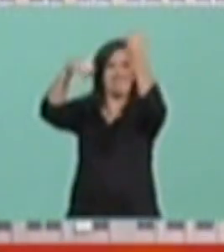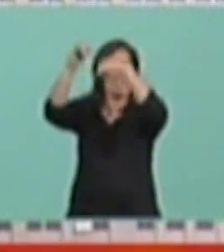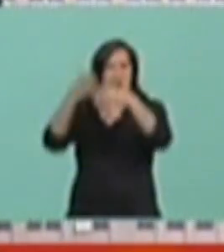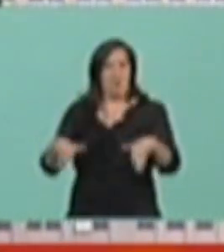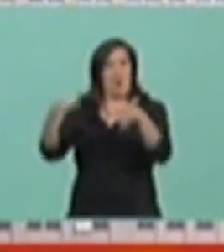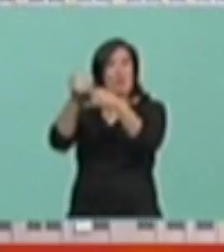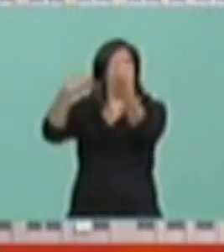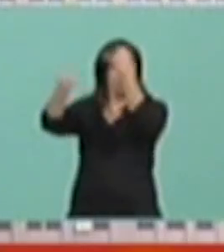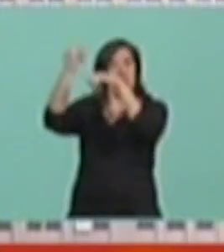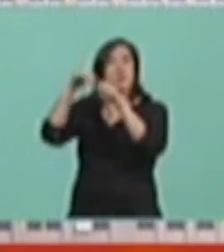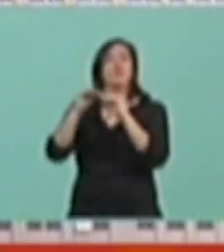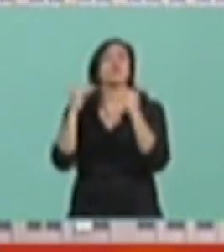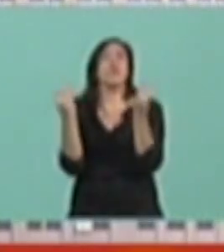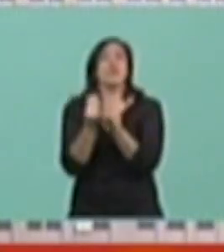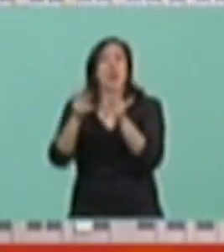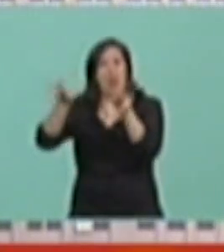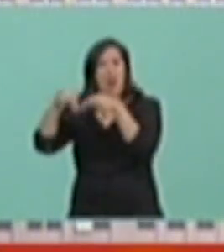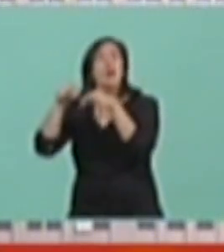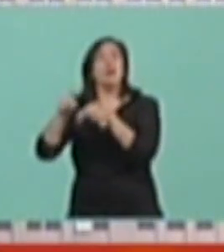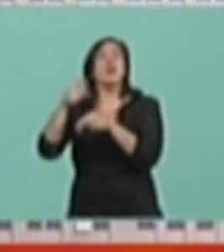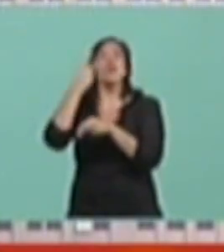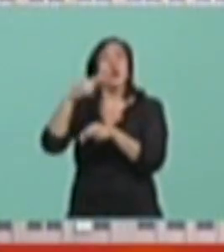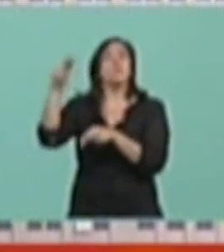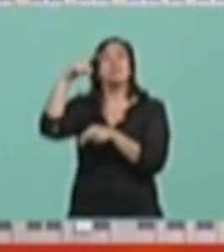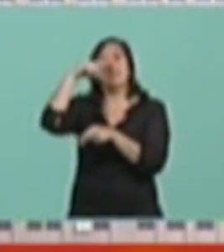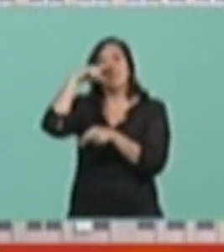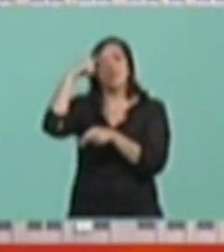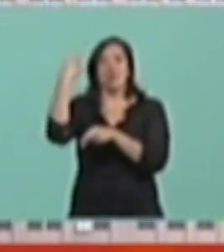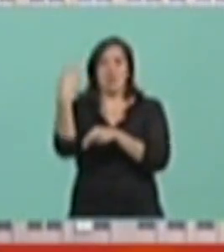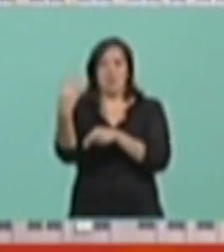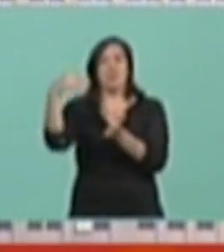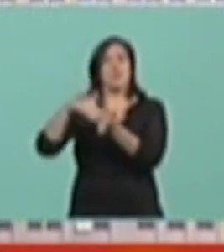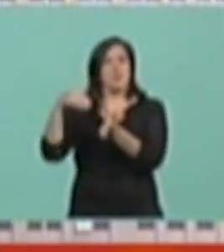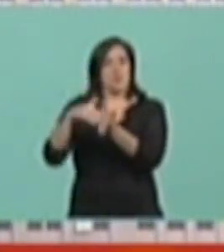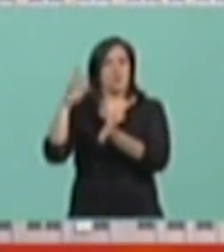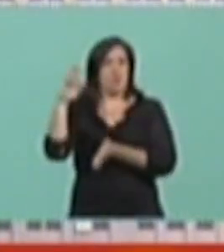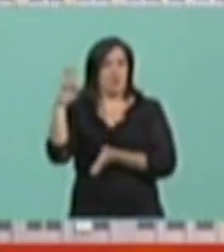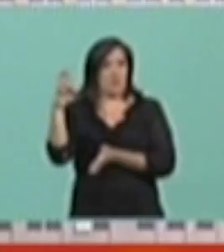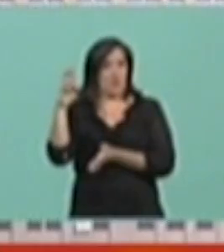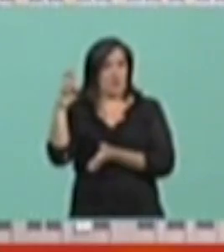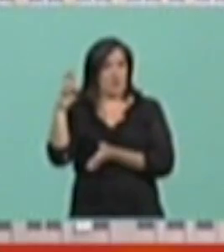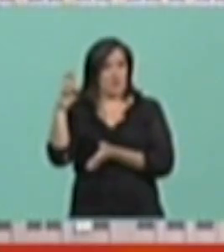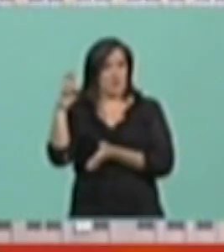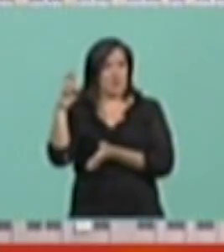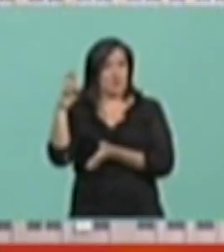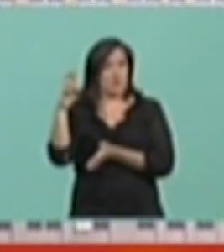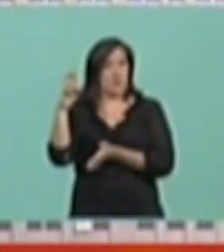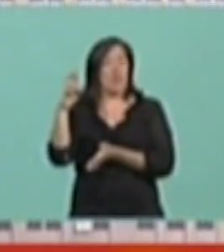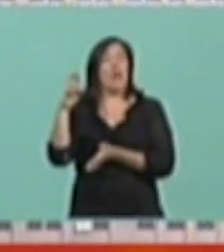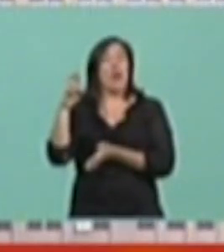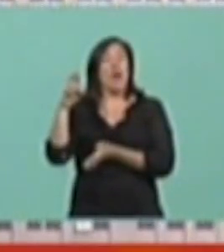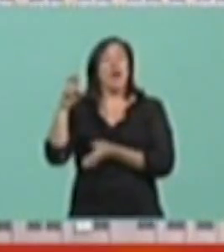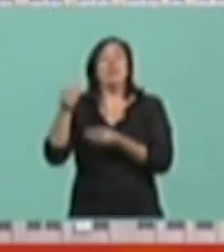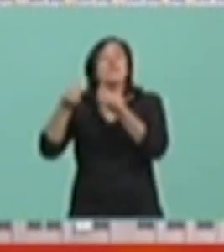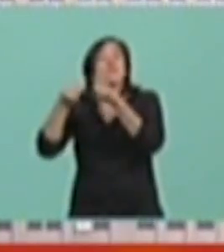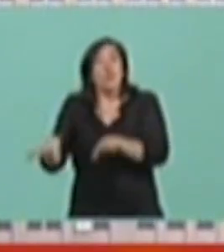caló hondo en la prensa de Argentina, que surgió de un periódico de aquí, del Mundo, que decía que, usando una expresión